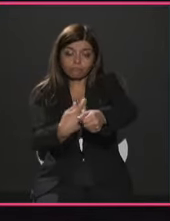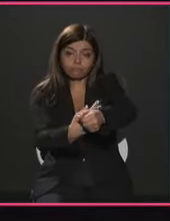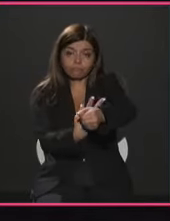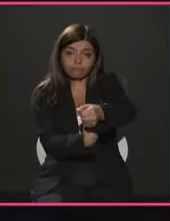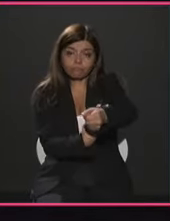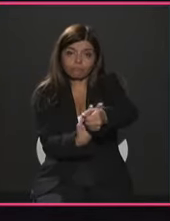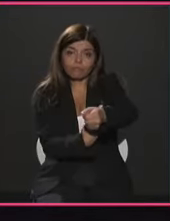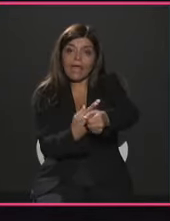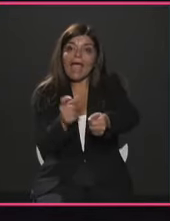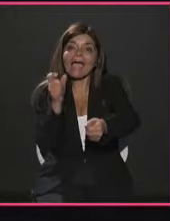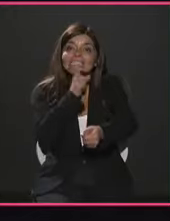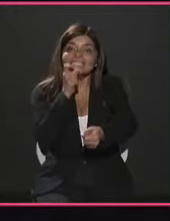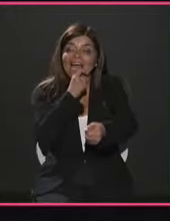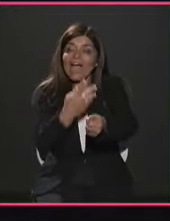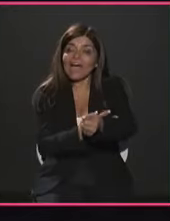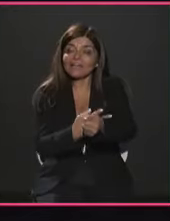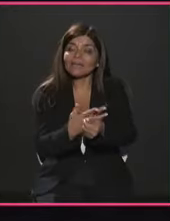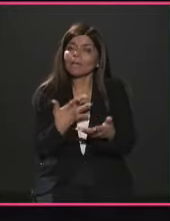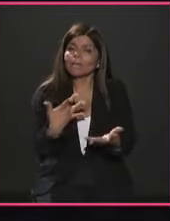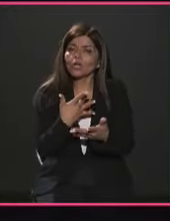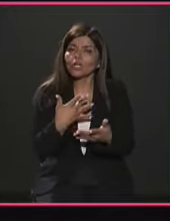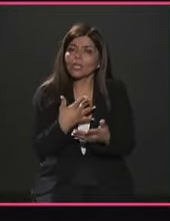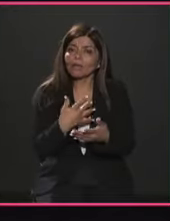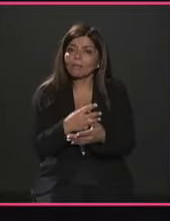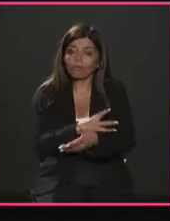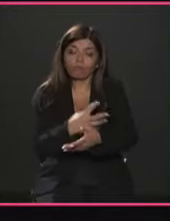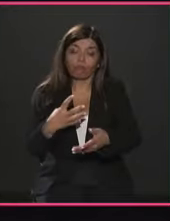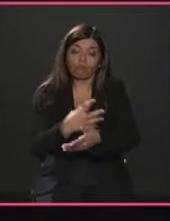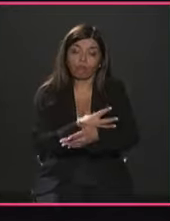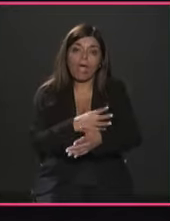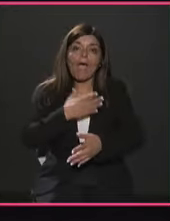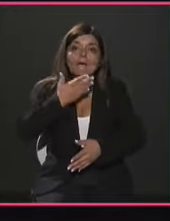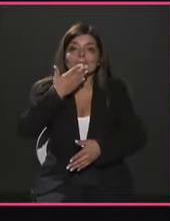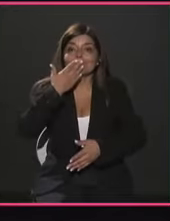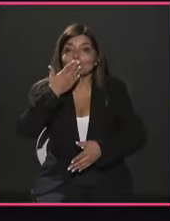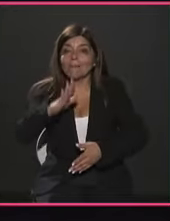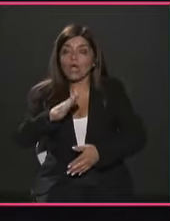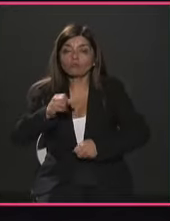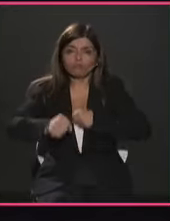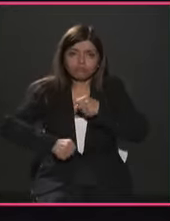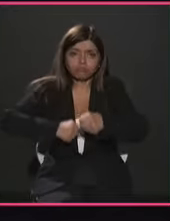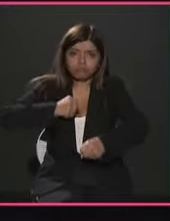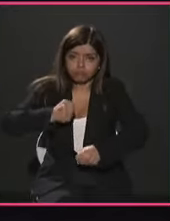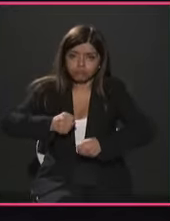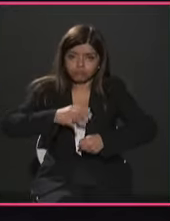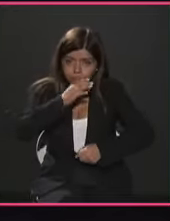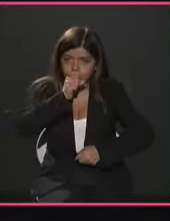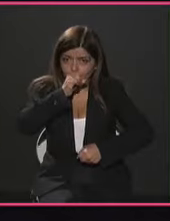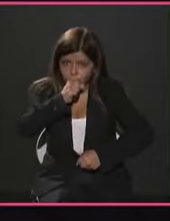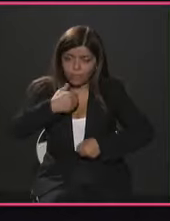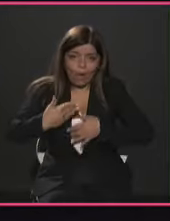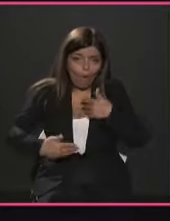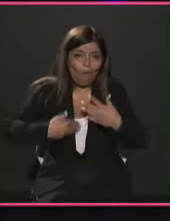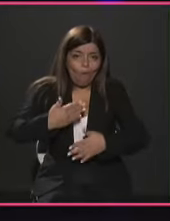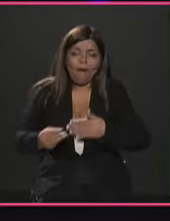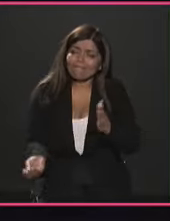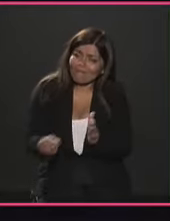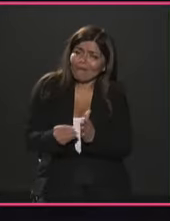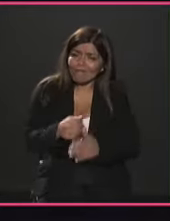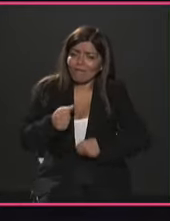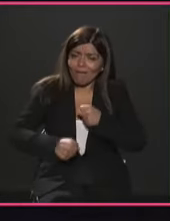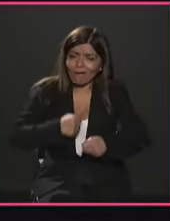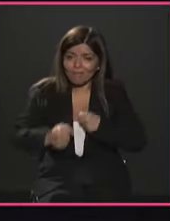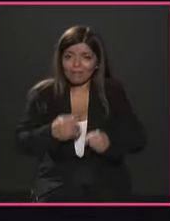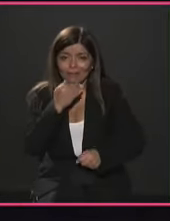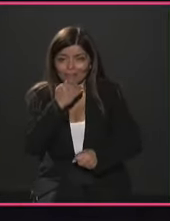la carrera porque esto les da mayor oxígeno para poder andar más distancia de manera más fácil las